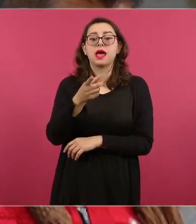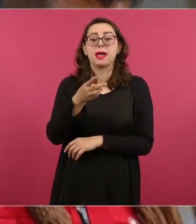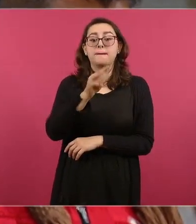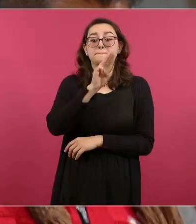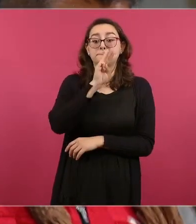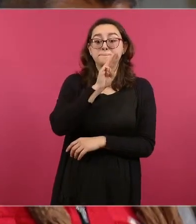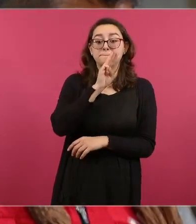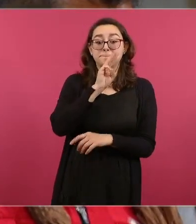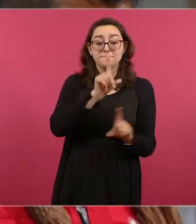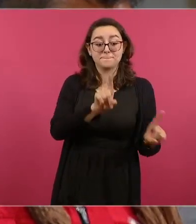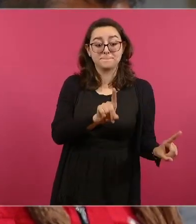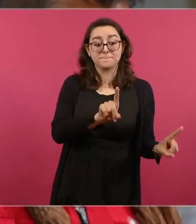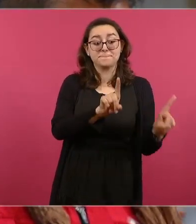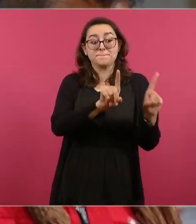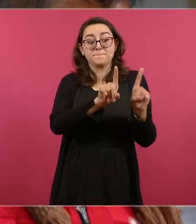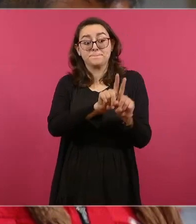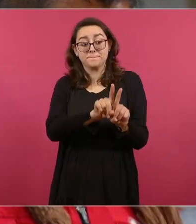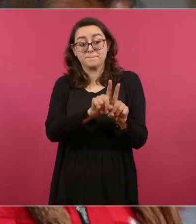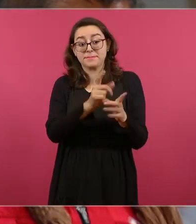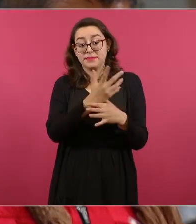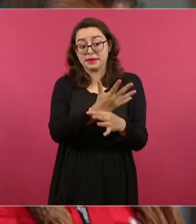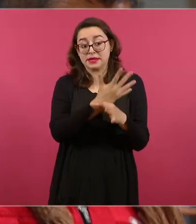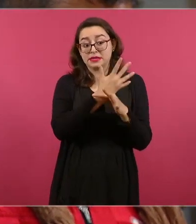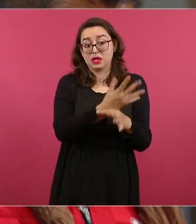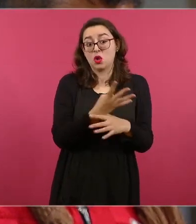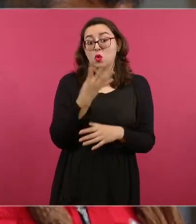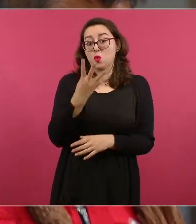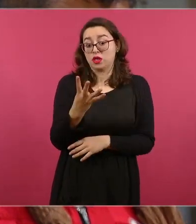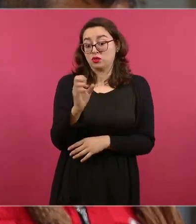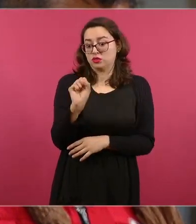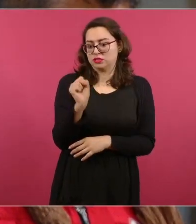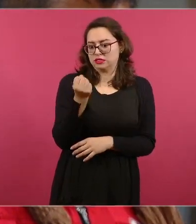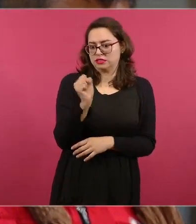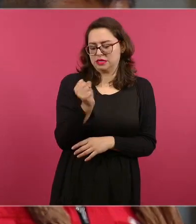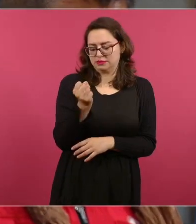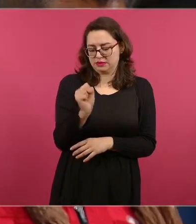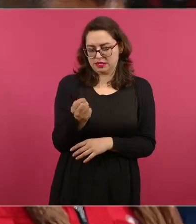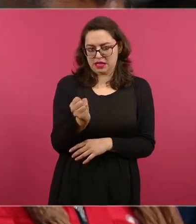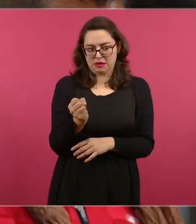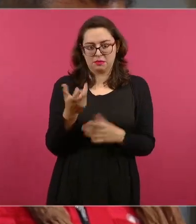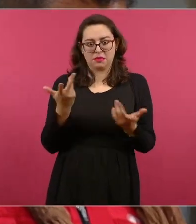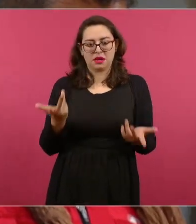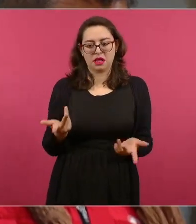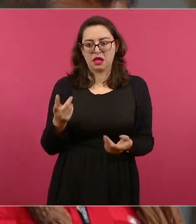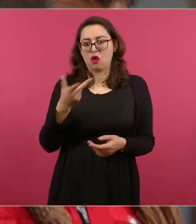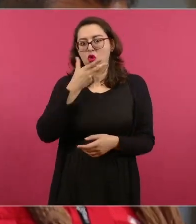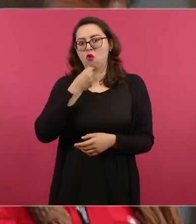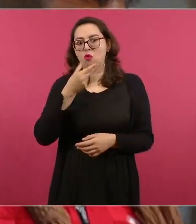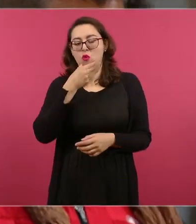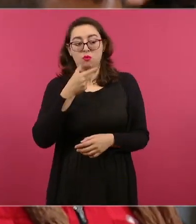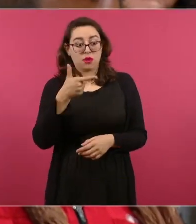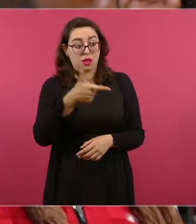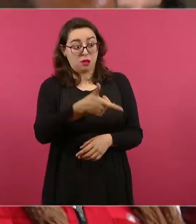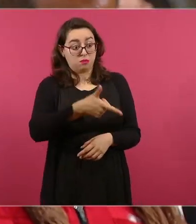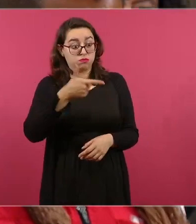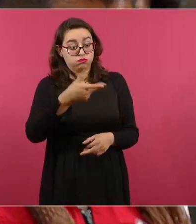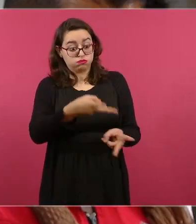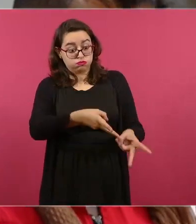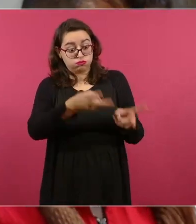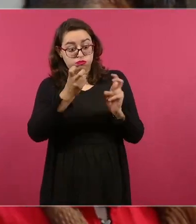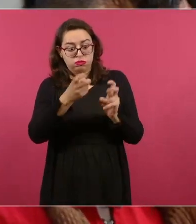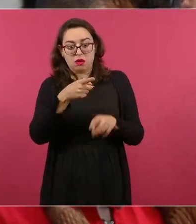el 4 de septiembre del año 2019 las asaltaron y su hija, al resistirse y querer defender